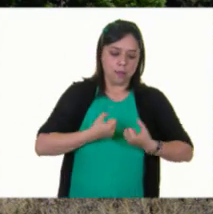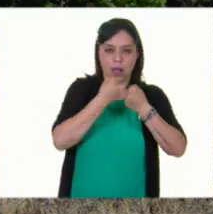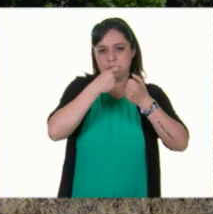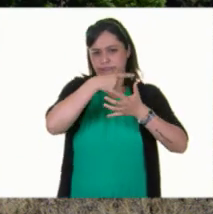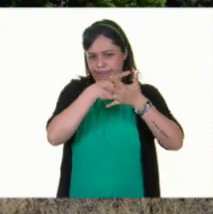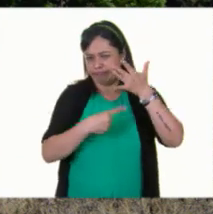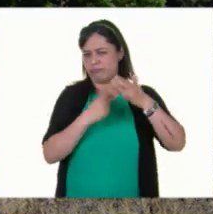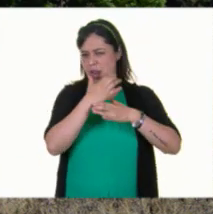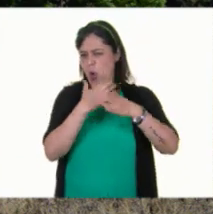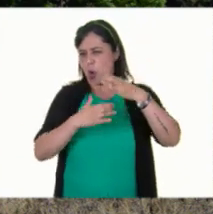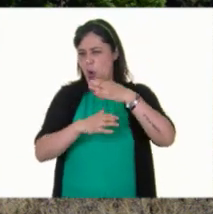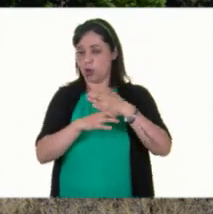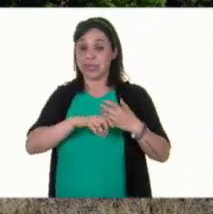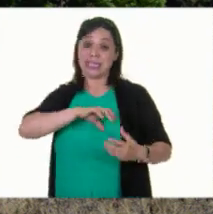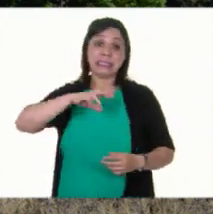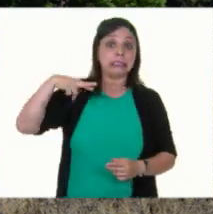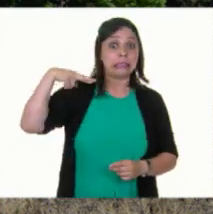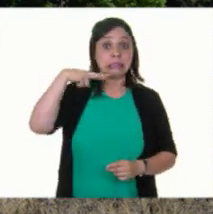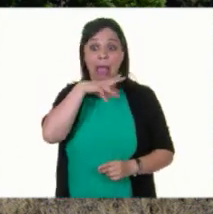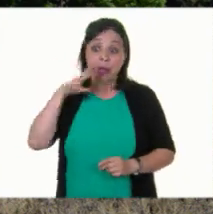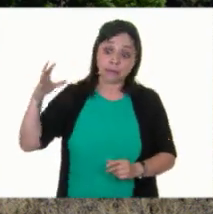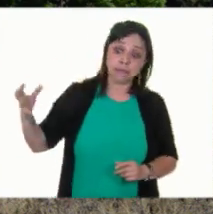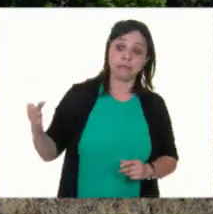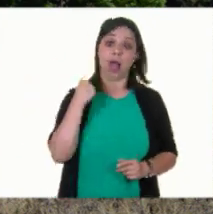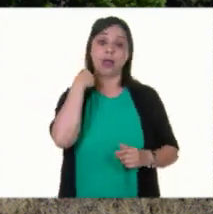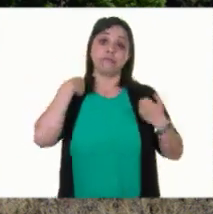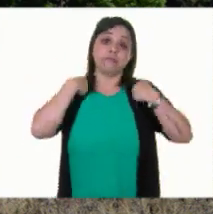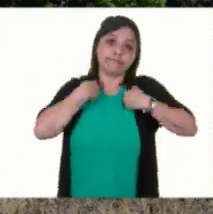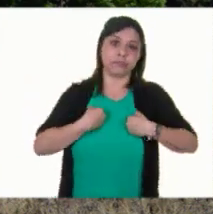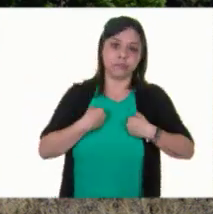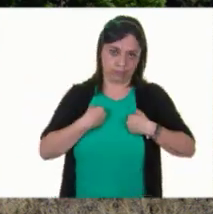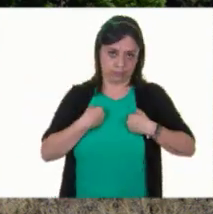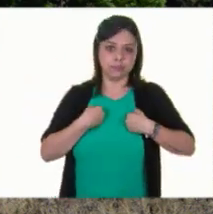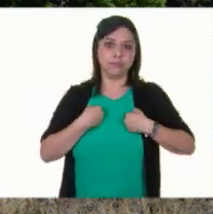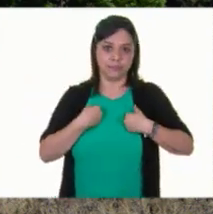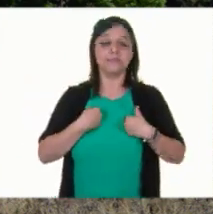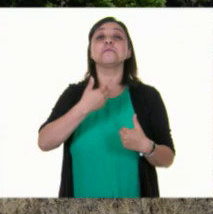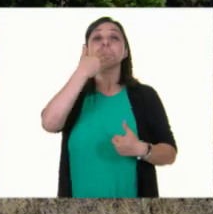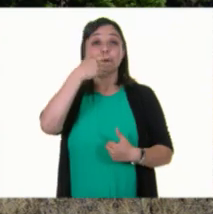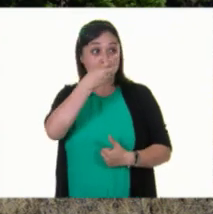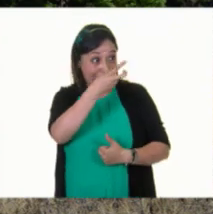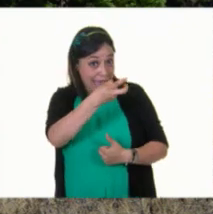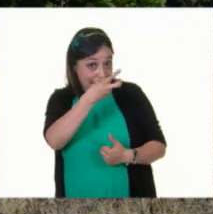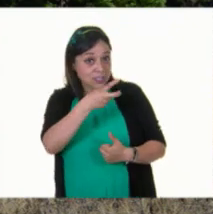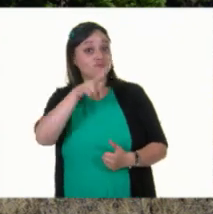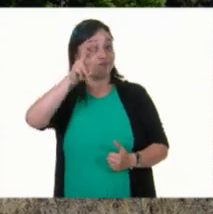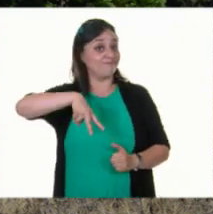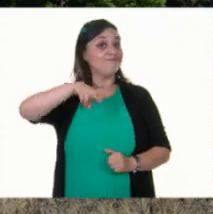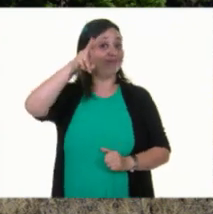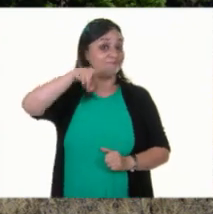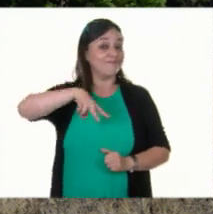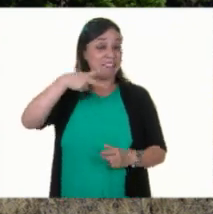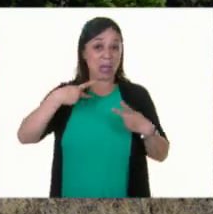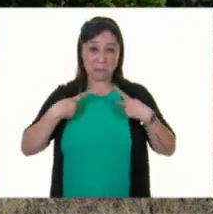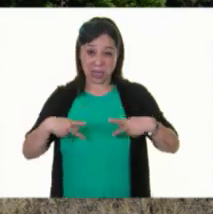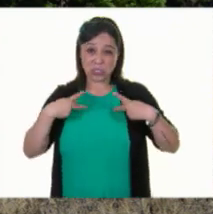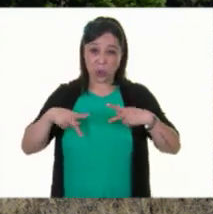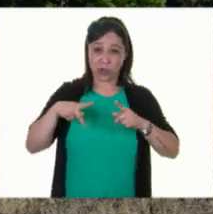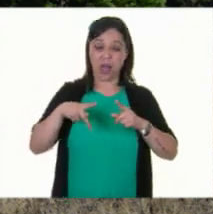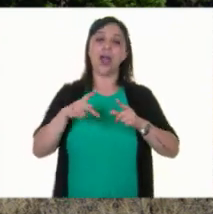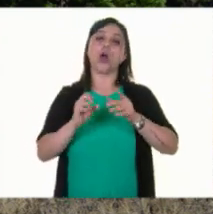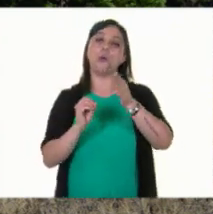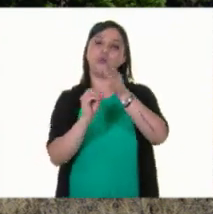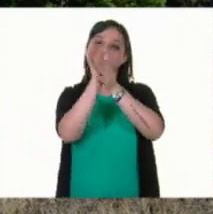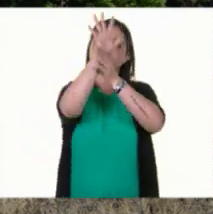tomar de forma fácil y salir inmediatamente. Muy bien, todo lo que mencionas es verdad. Las poblaciones que se encuentran